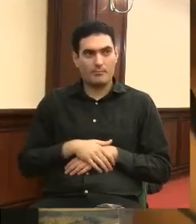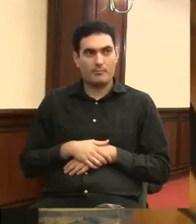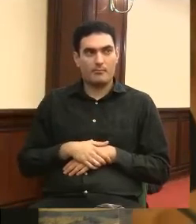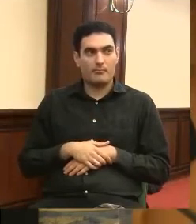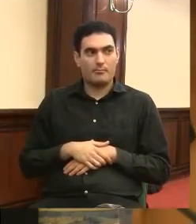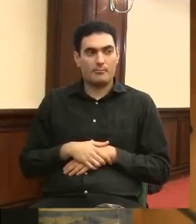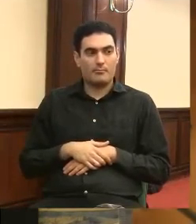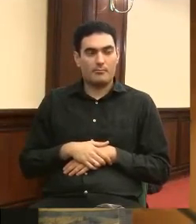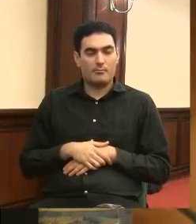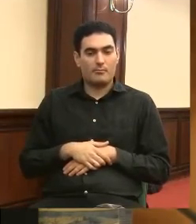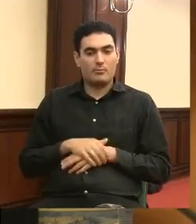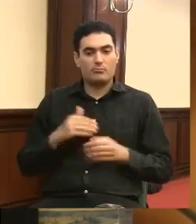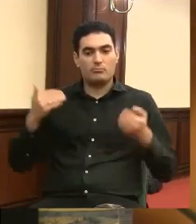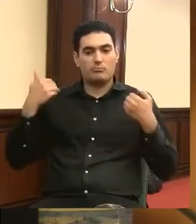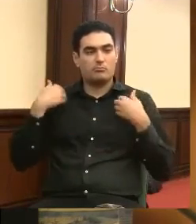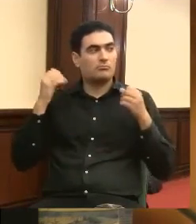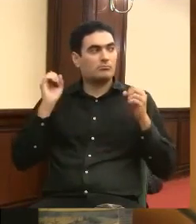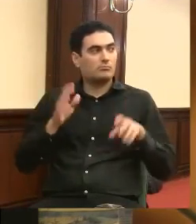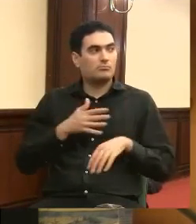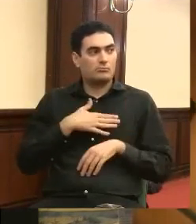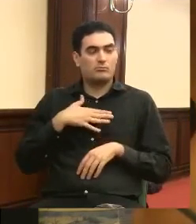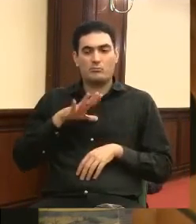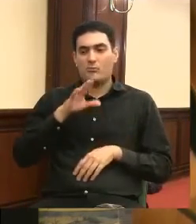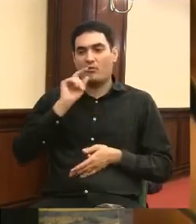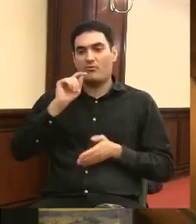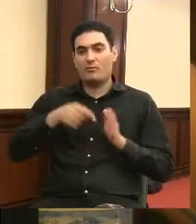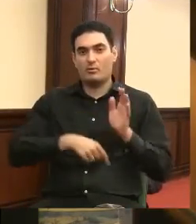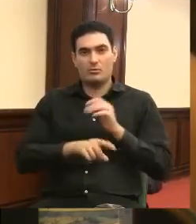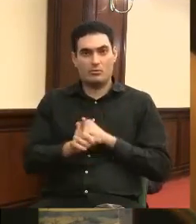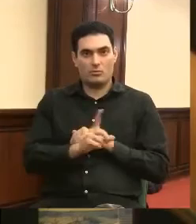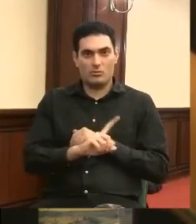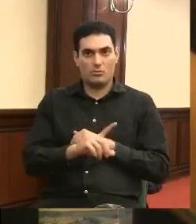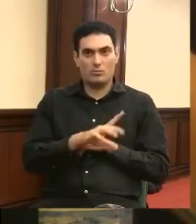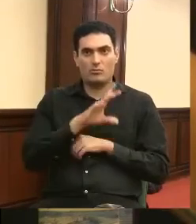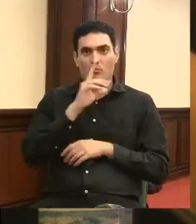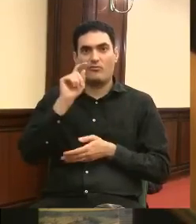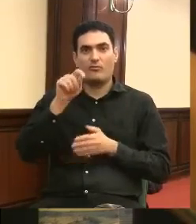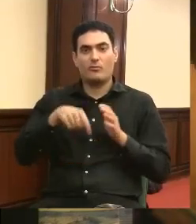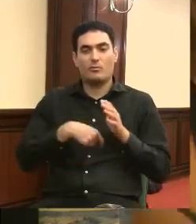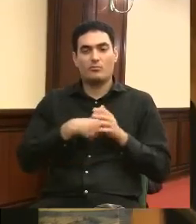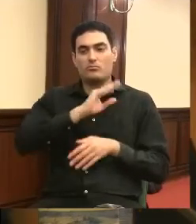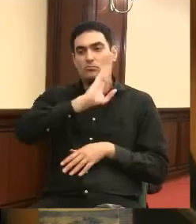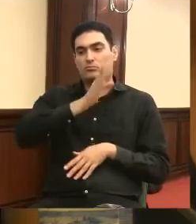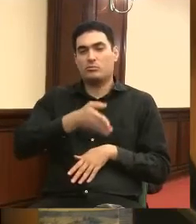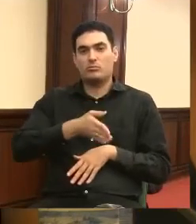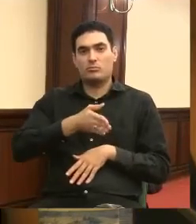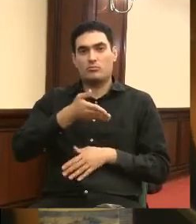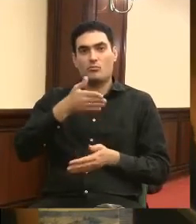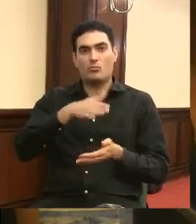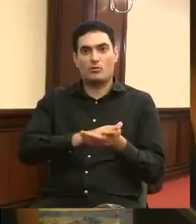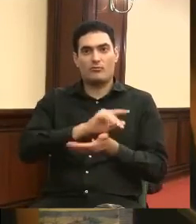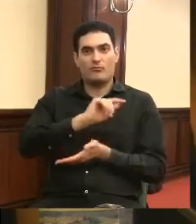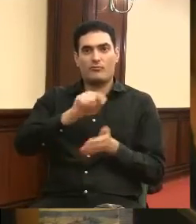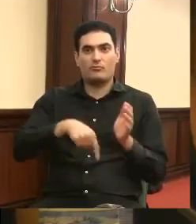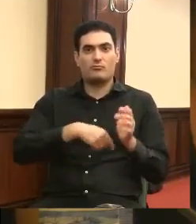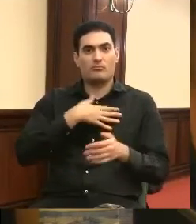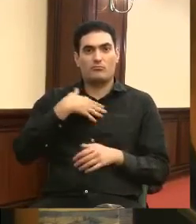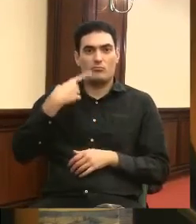República, que decidió dimitir de su cargo por no tener que firmar condenas a